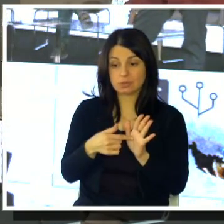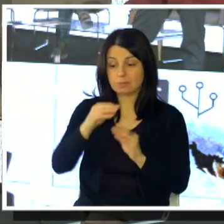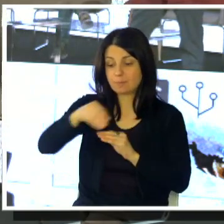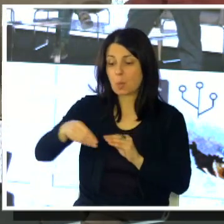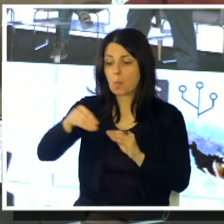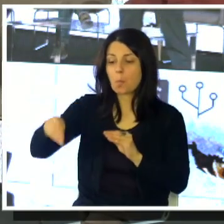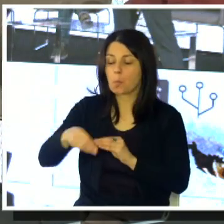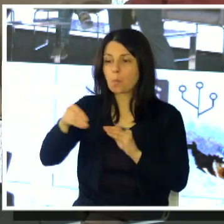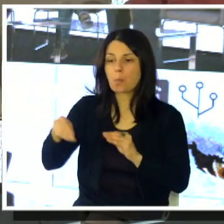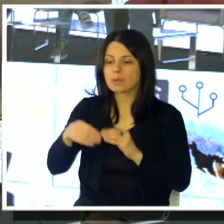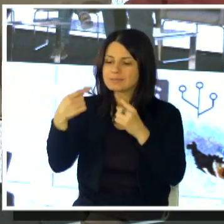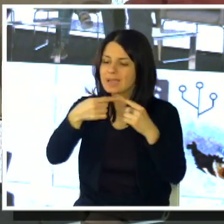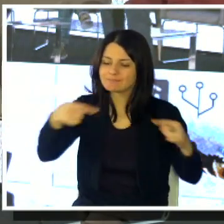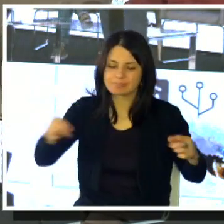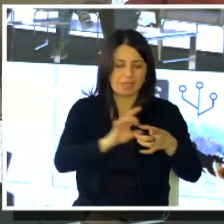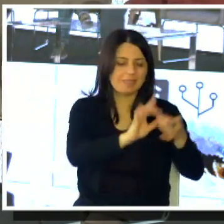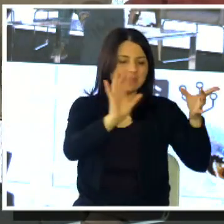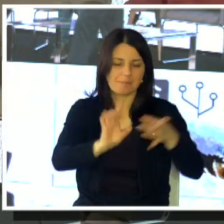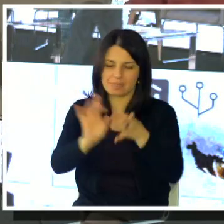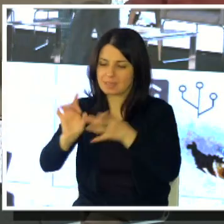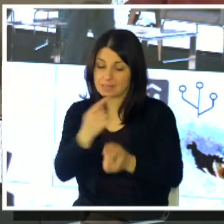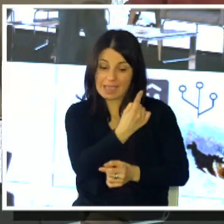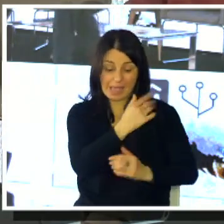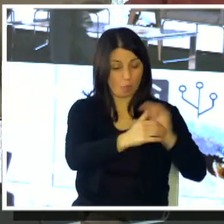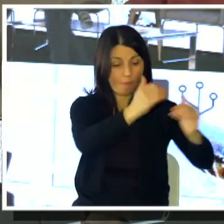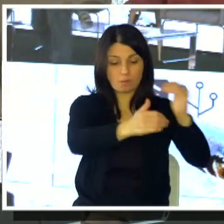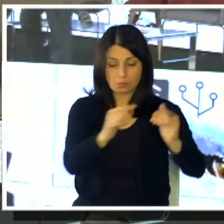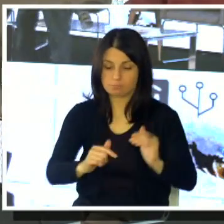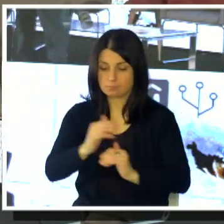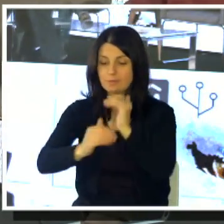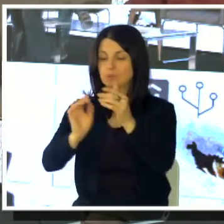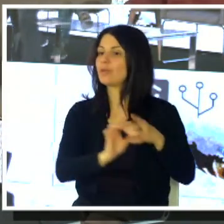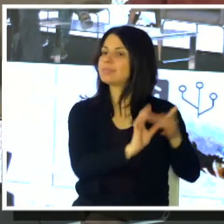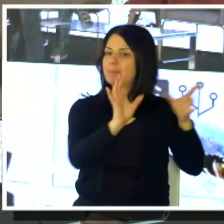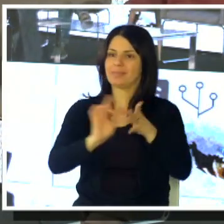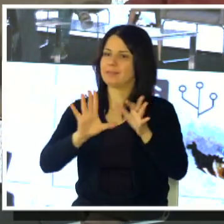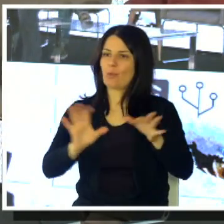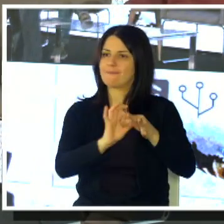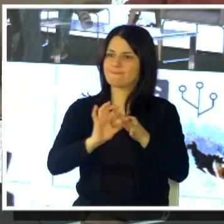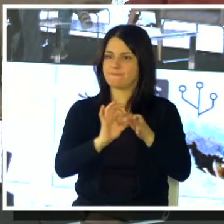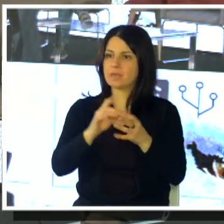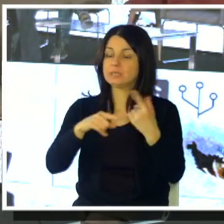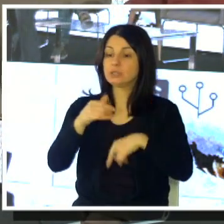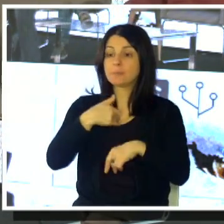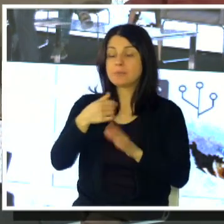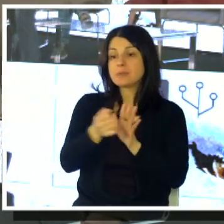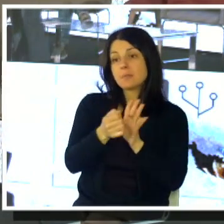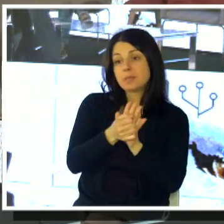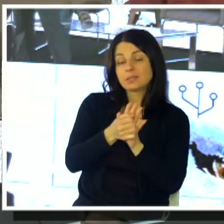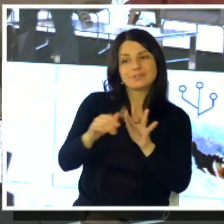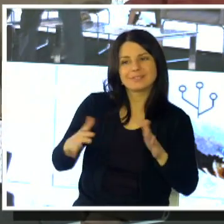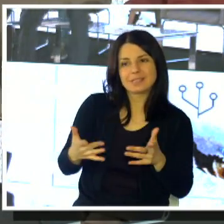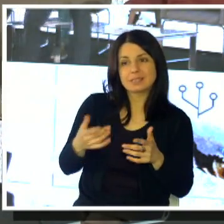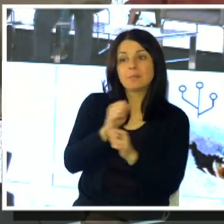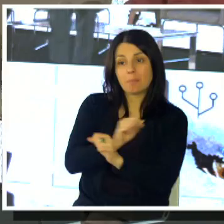por varios componentes independientes que cada uno evoluciona de forma independiente. Entonces, ¿cuál es la versión de mi aplicación? Ahí